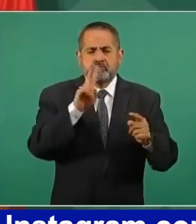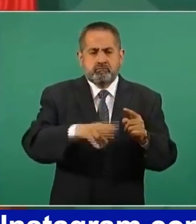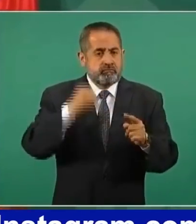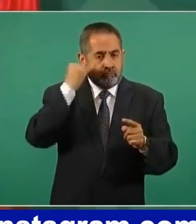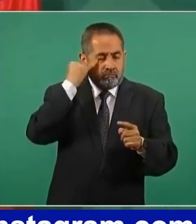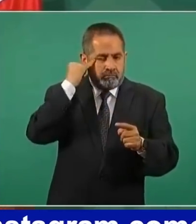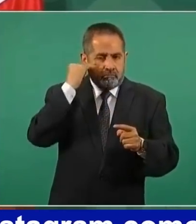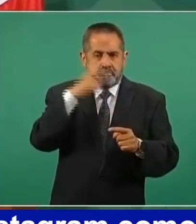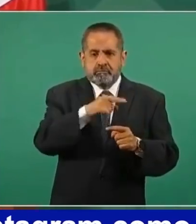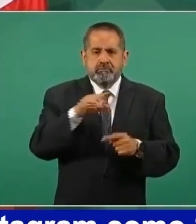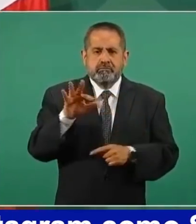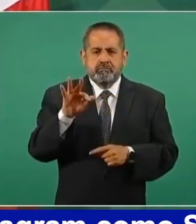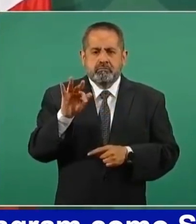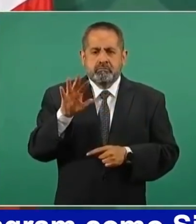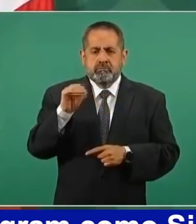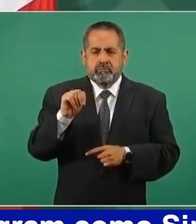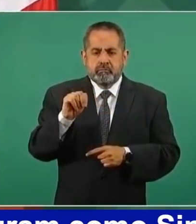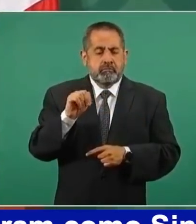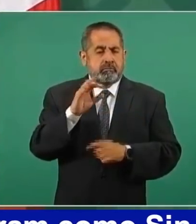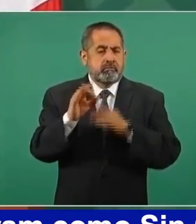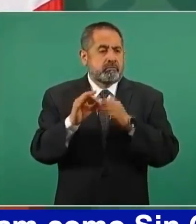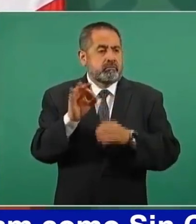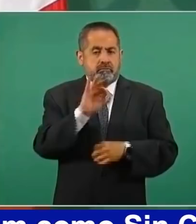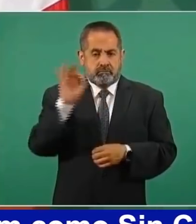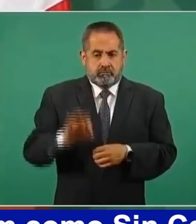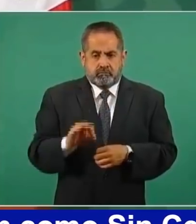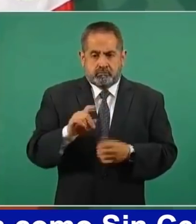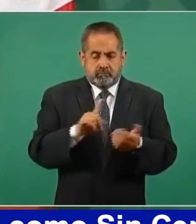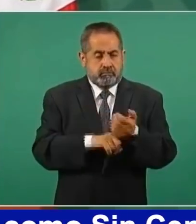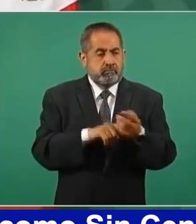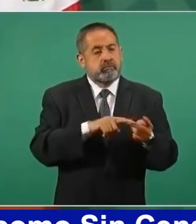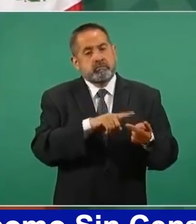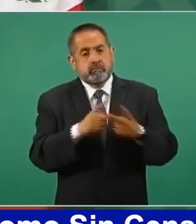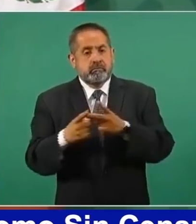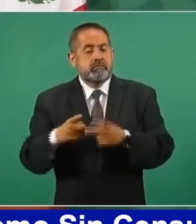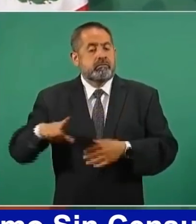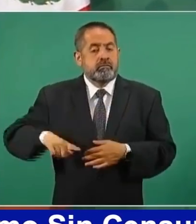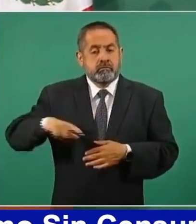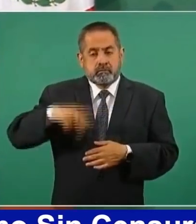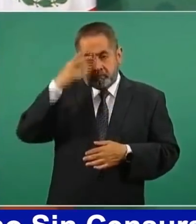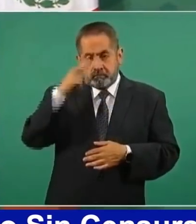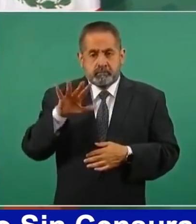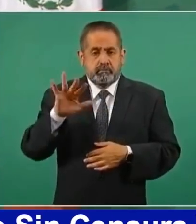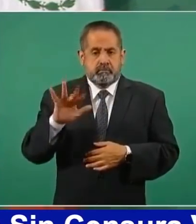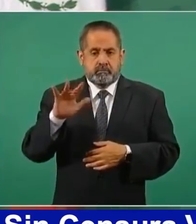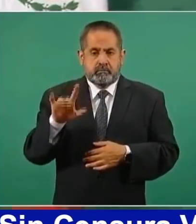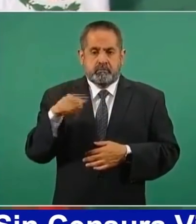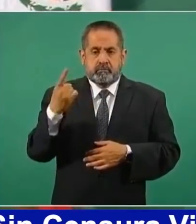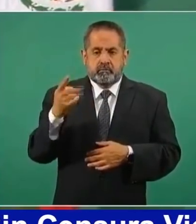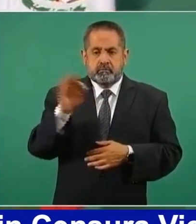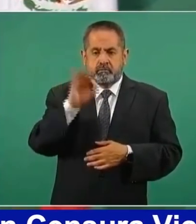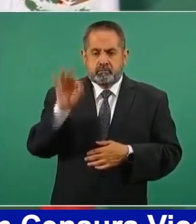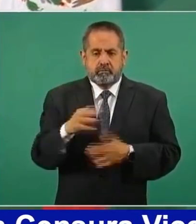japonesa que tiene el 49% de las acciones y el Estado mexicano tiene el 51%.